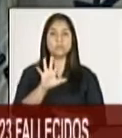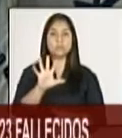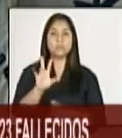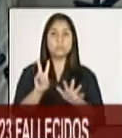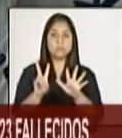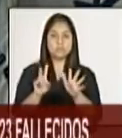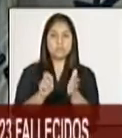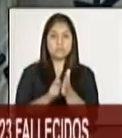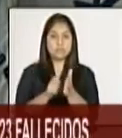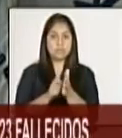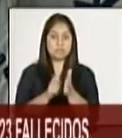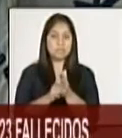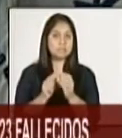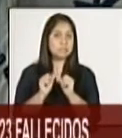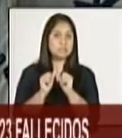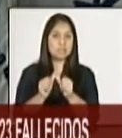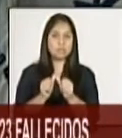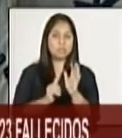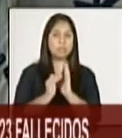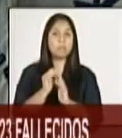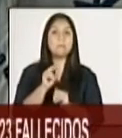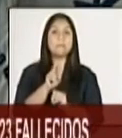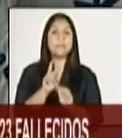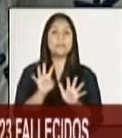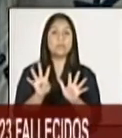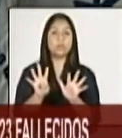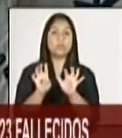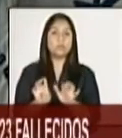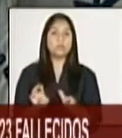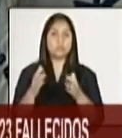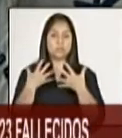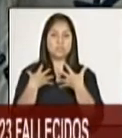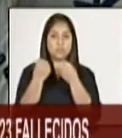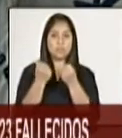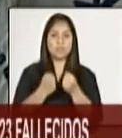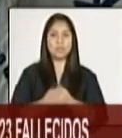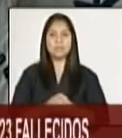pruebas y contamos con 29 pacientes recuperados.